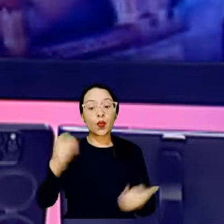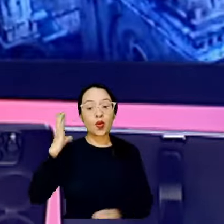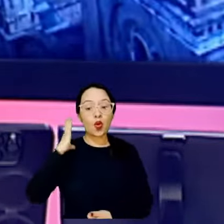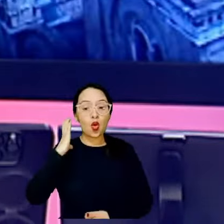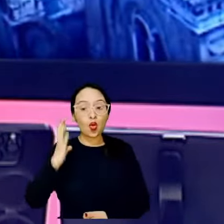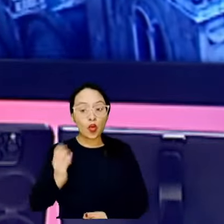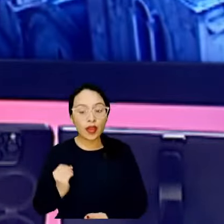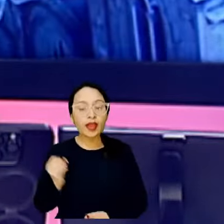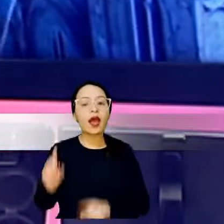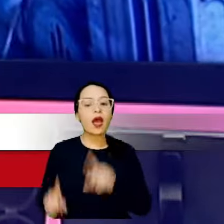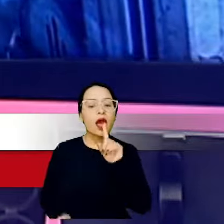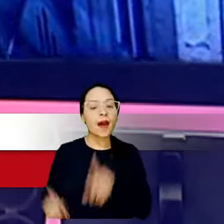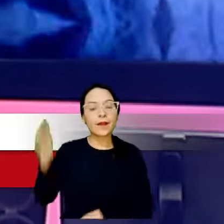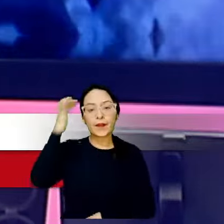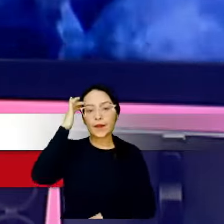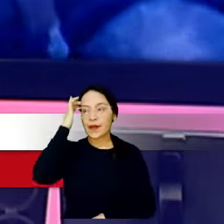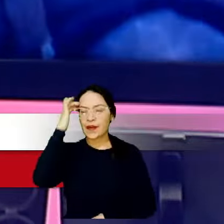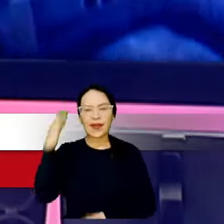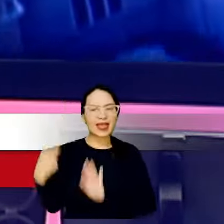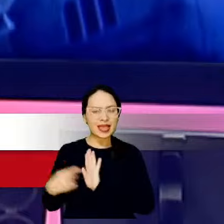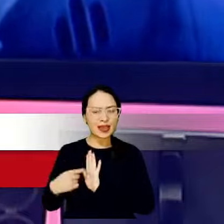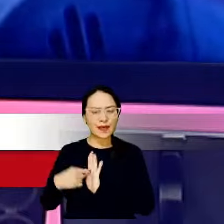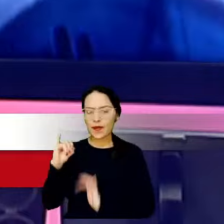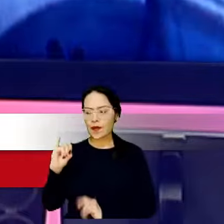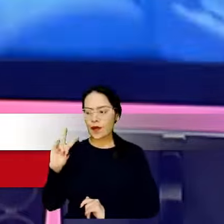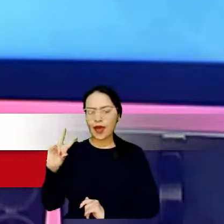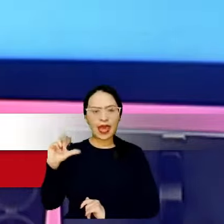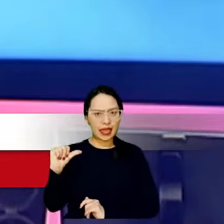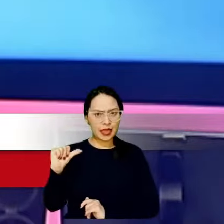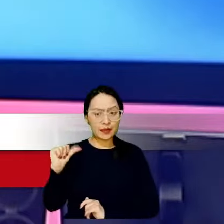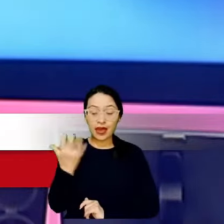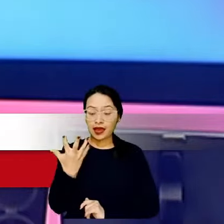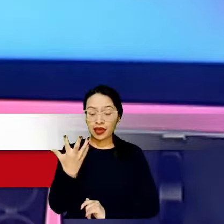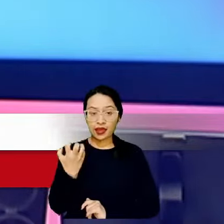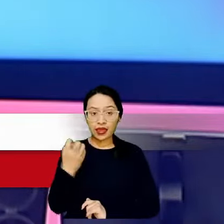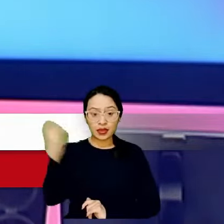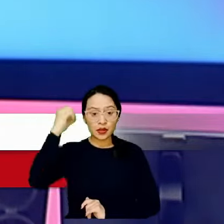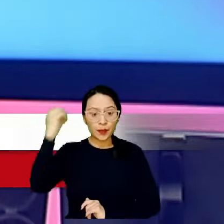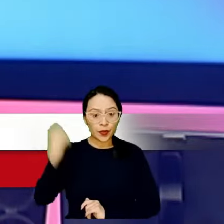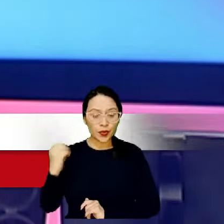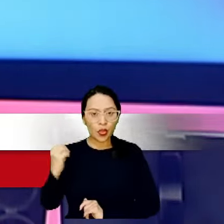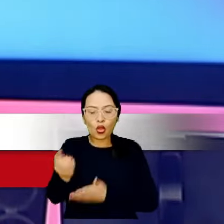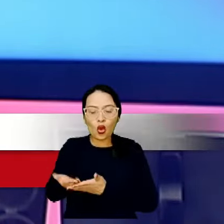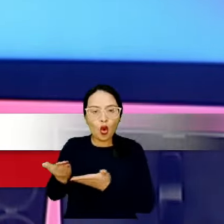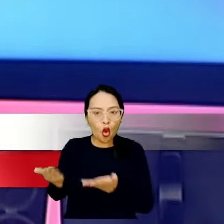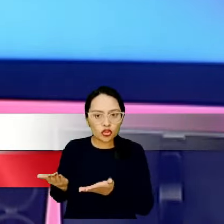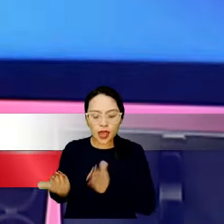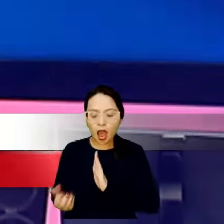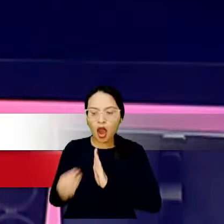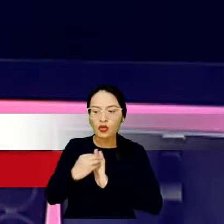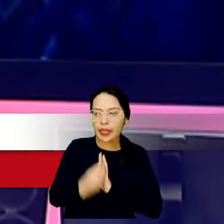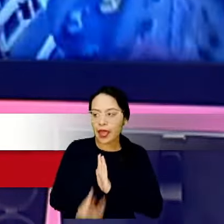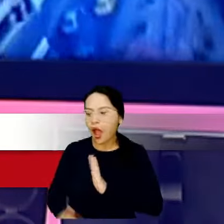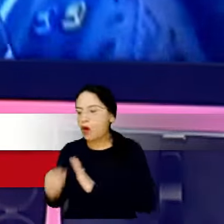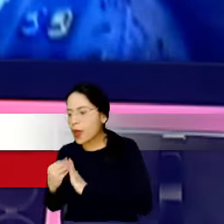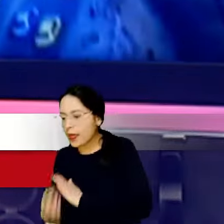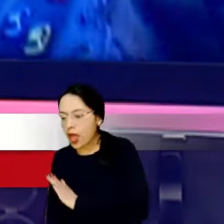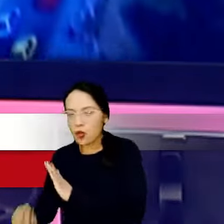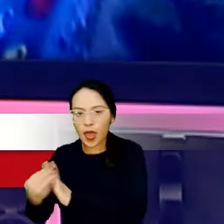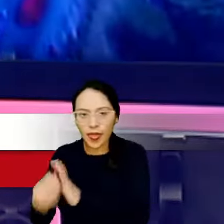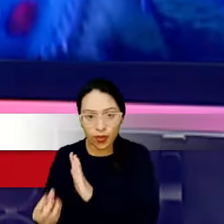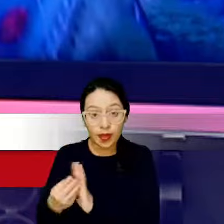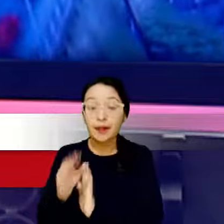del impuesto al valor agregado IVA al 15%. En Cuenca, por ejemplo, un local de electrodomésticos y tecnología tomó